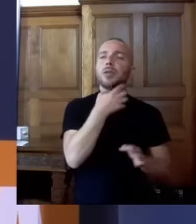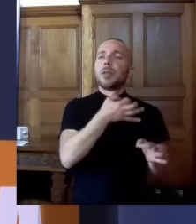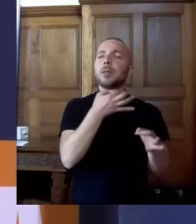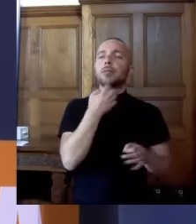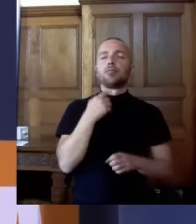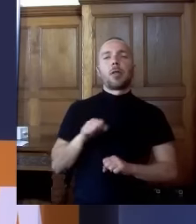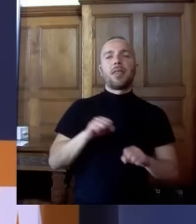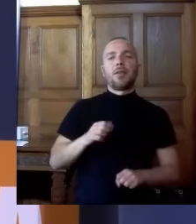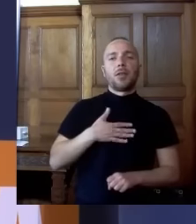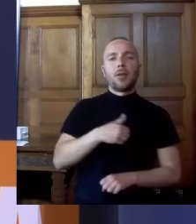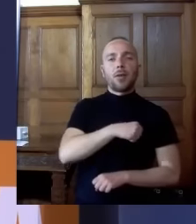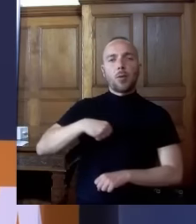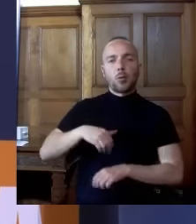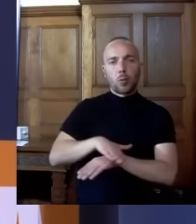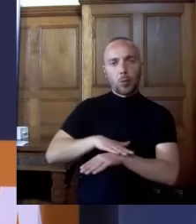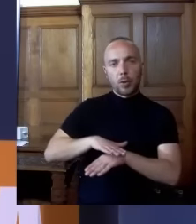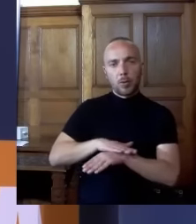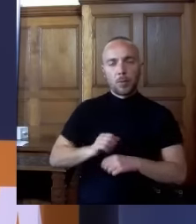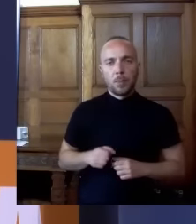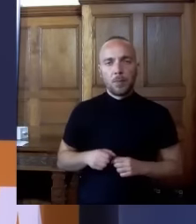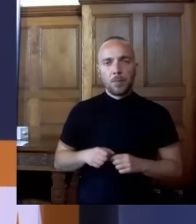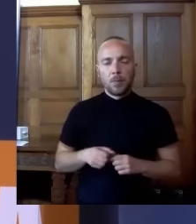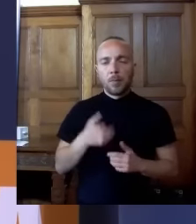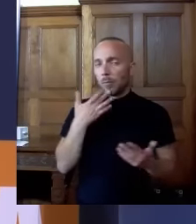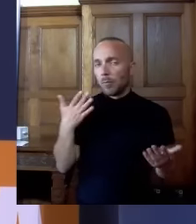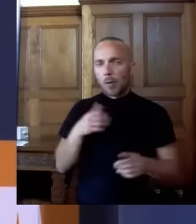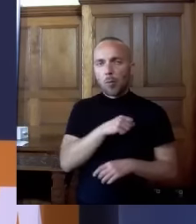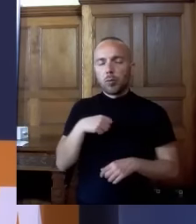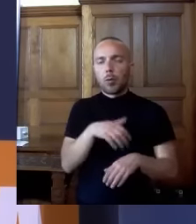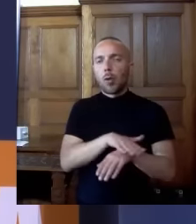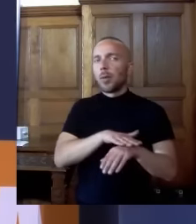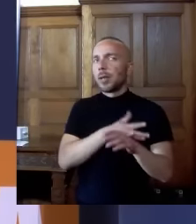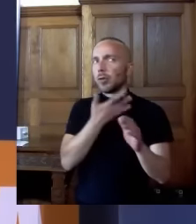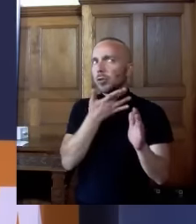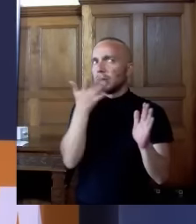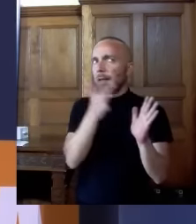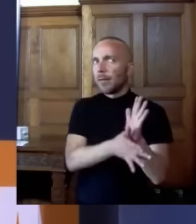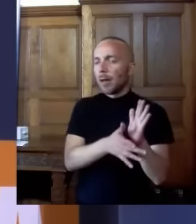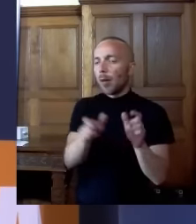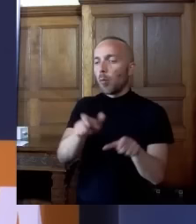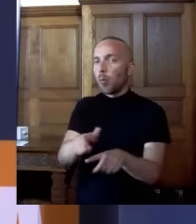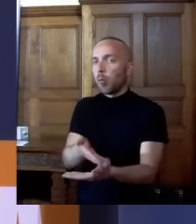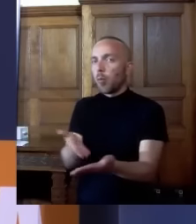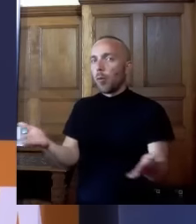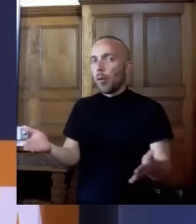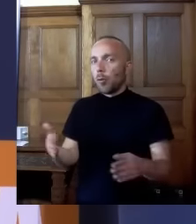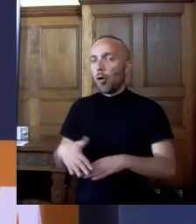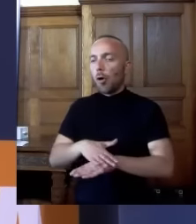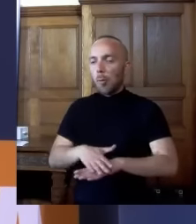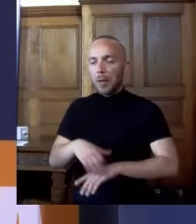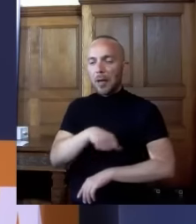el autogobierno pero si autogobierno significa la capacidad de un pueblo para gobernarse a sí